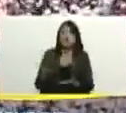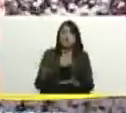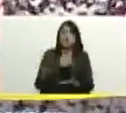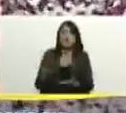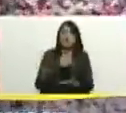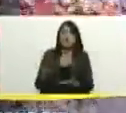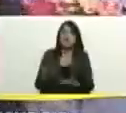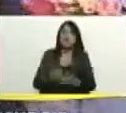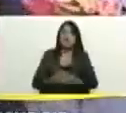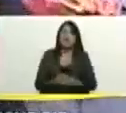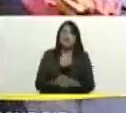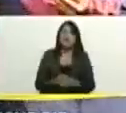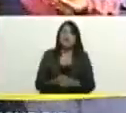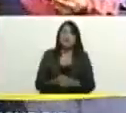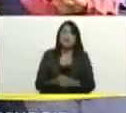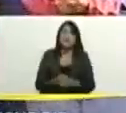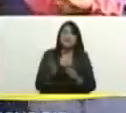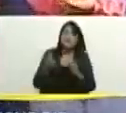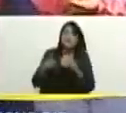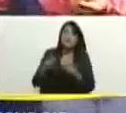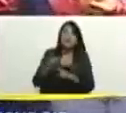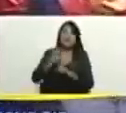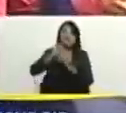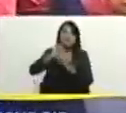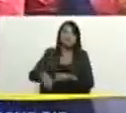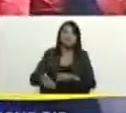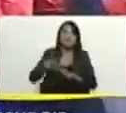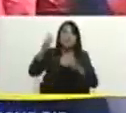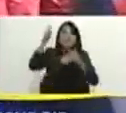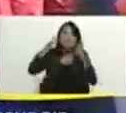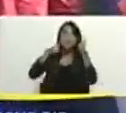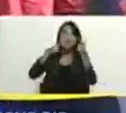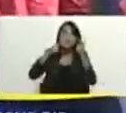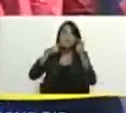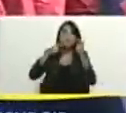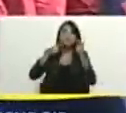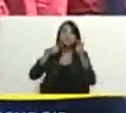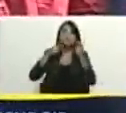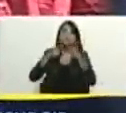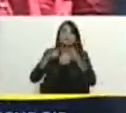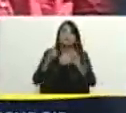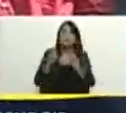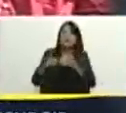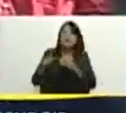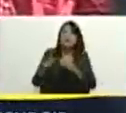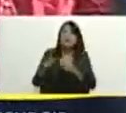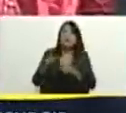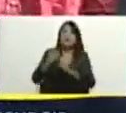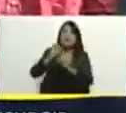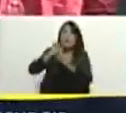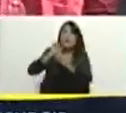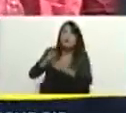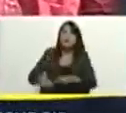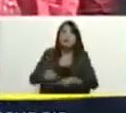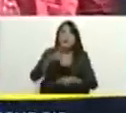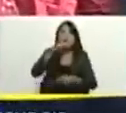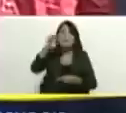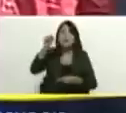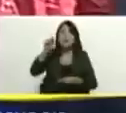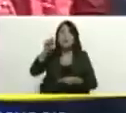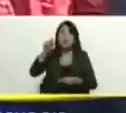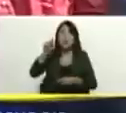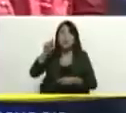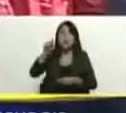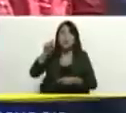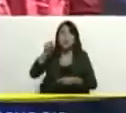Intentaron tumbar al presidente comandante Chávez, intentaron tumbar al hermano presidente Nicolás Maduro